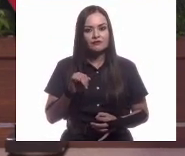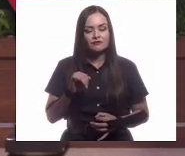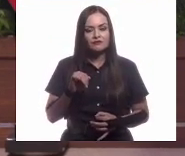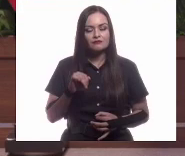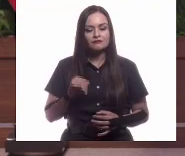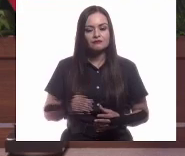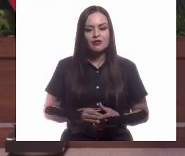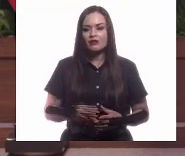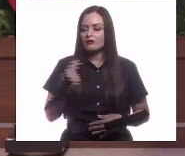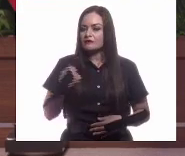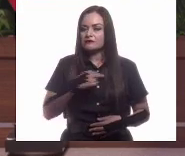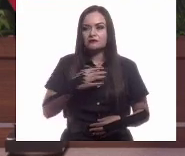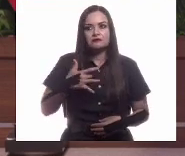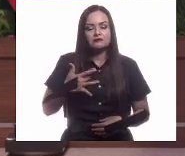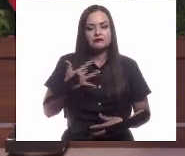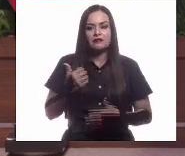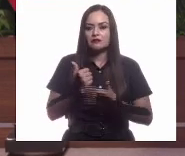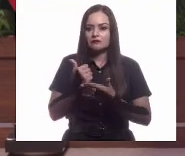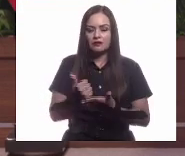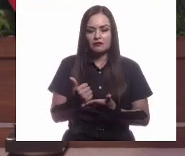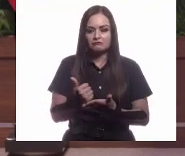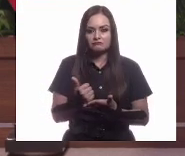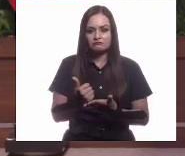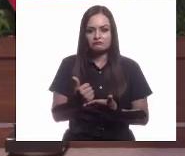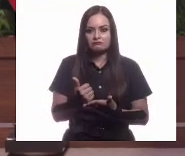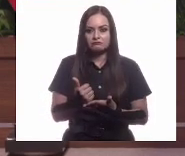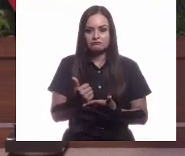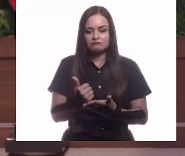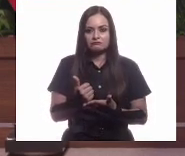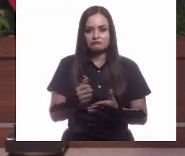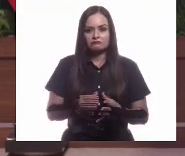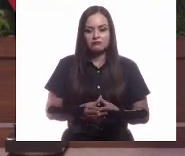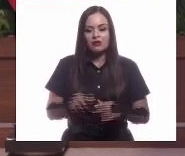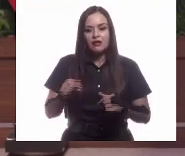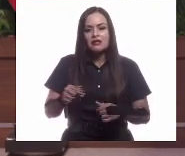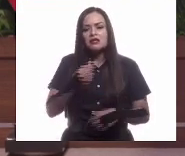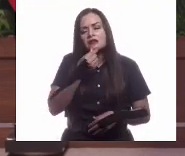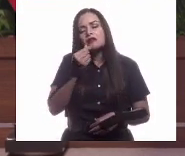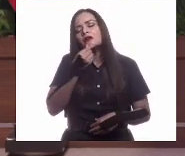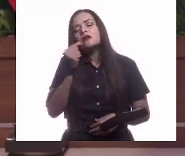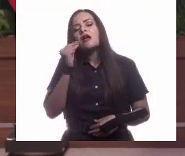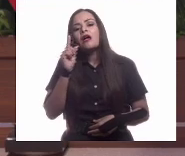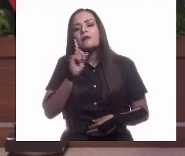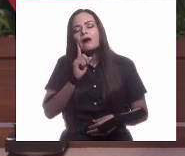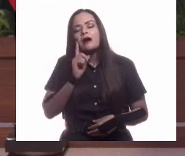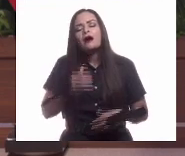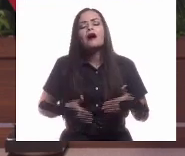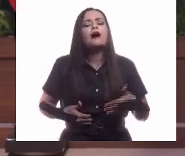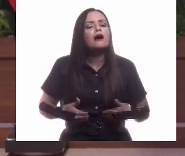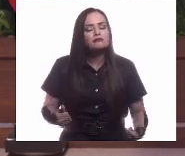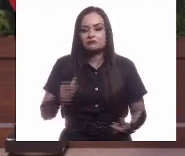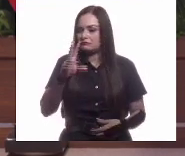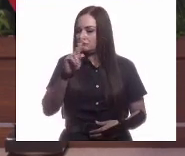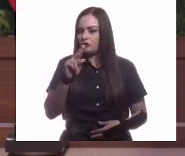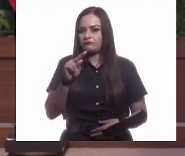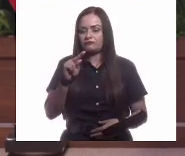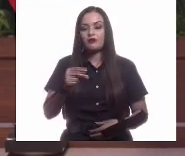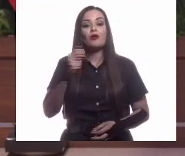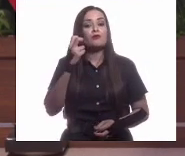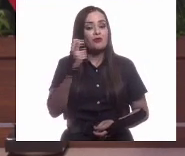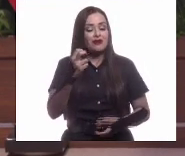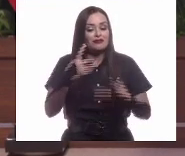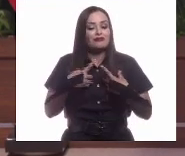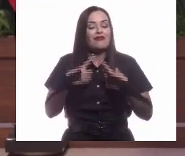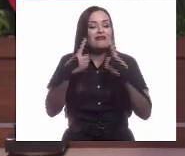moral. No permitimos ni permitiremos el hambre en nuestro estado. Por ello, este año